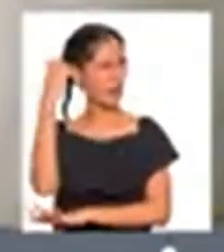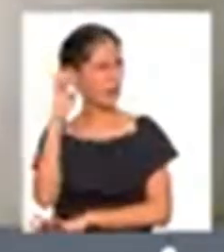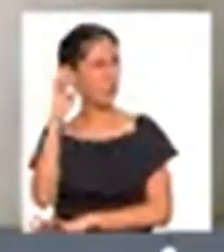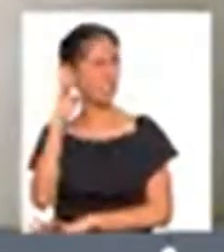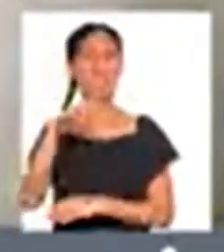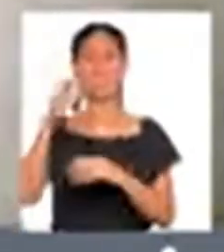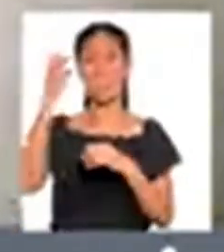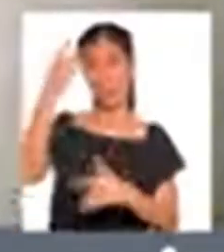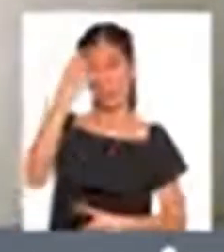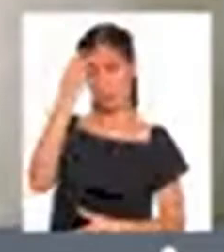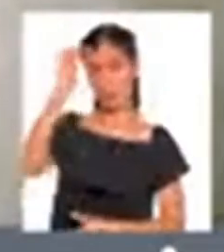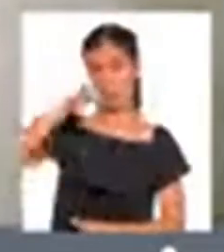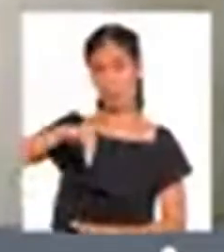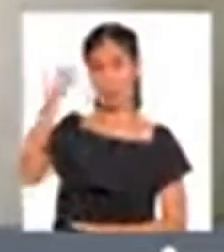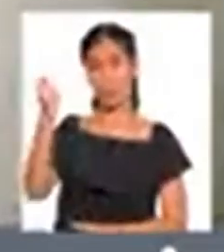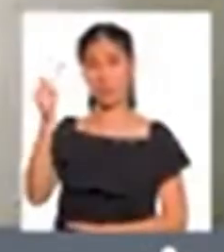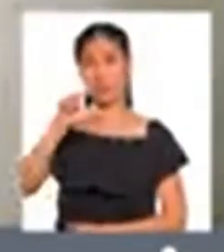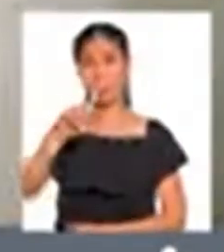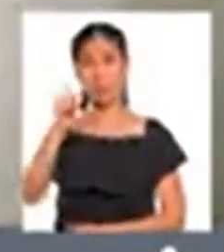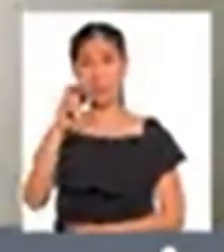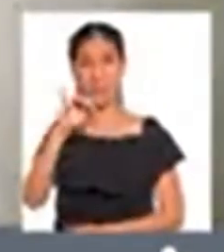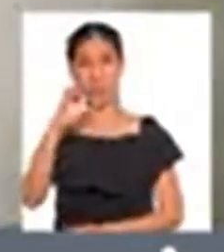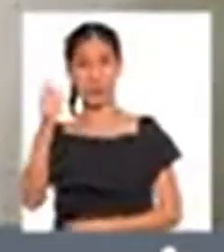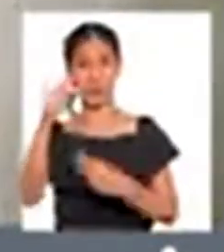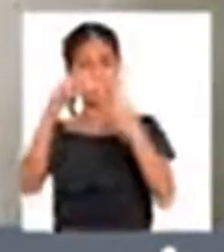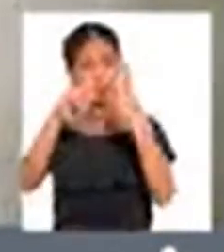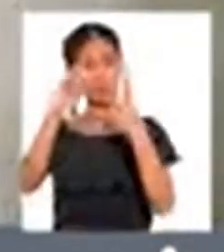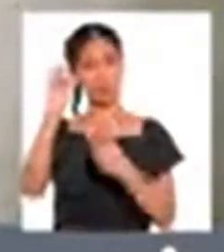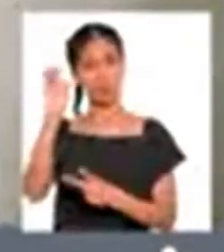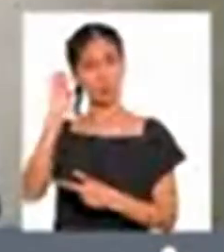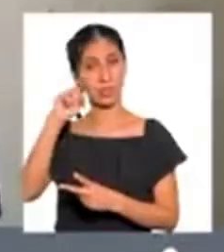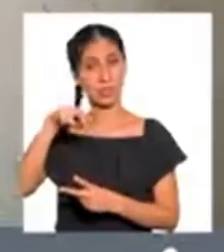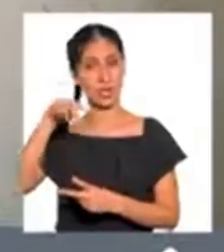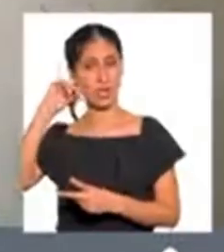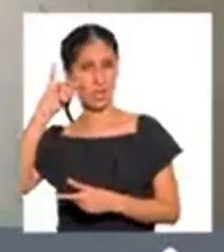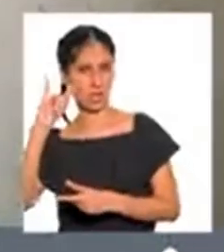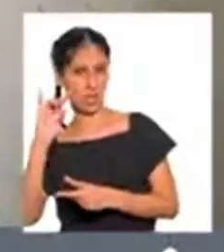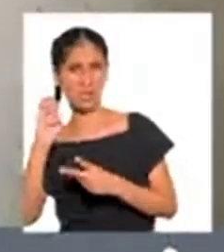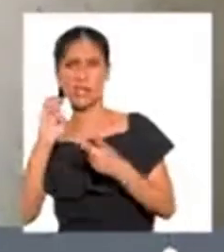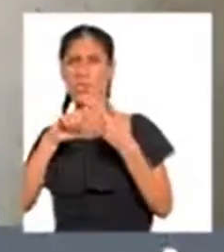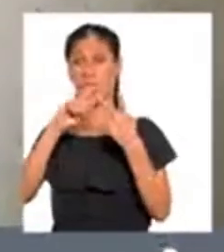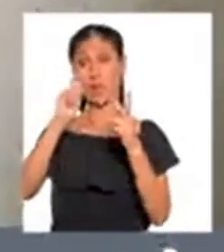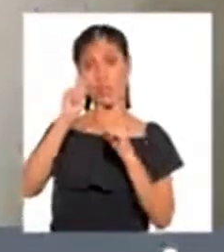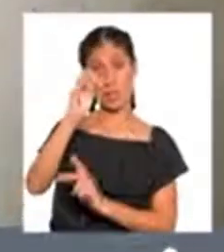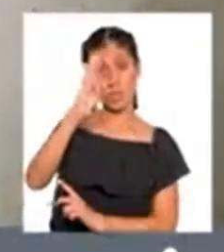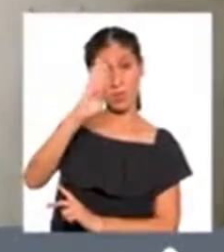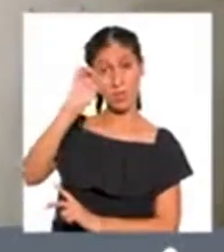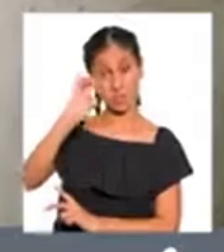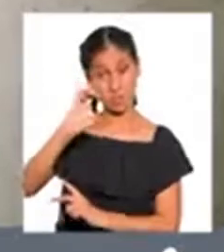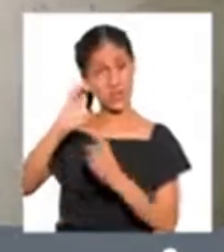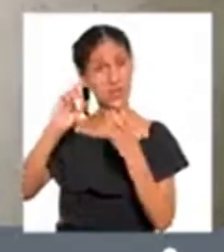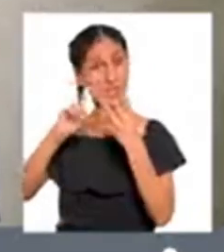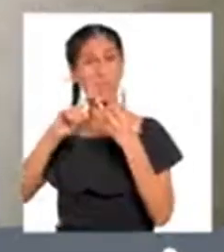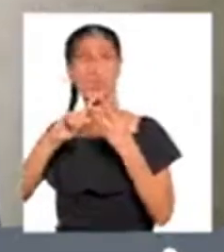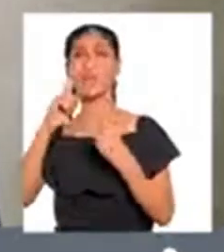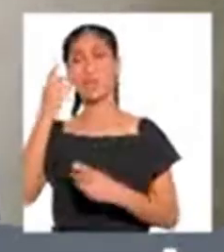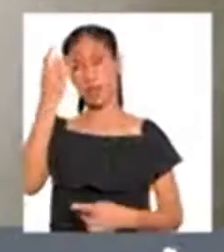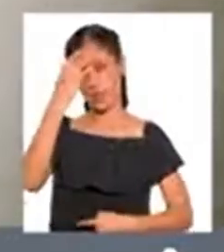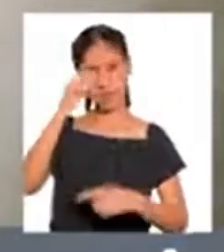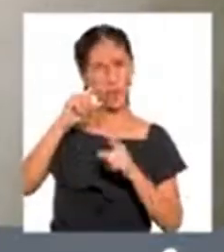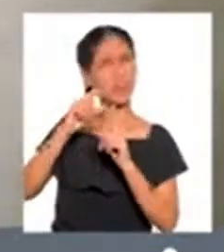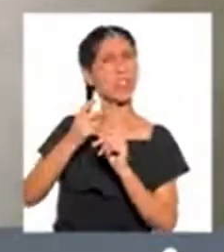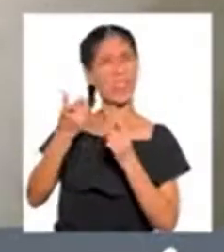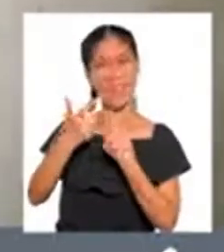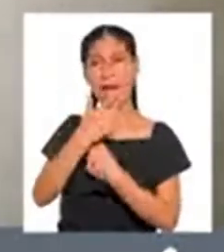del malaria, el dengue, la tuberculosis y la fiebre amarilla, asimismo la emergencia